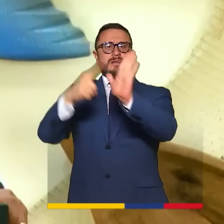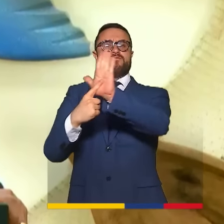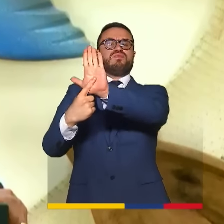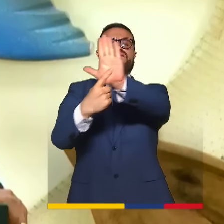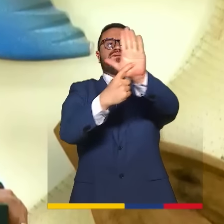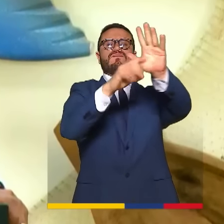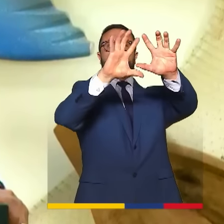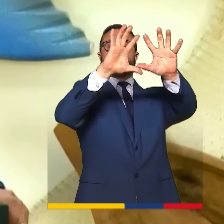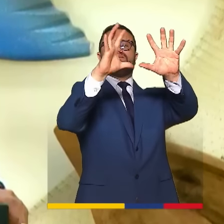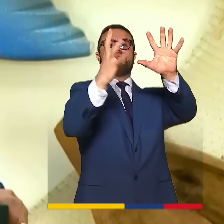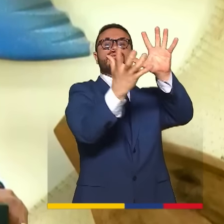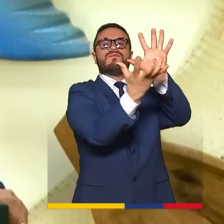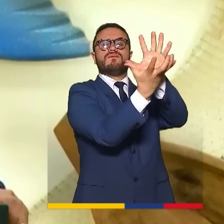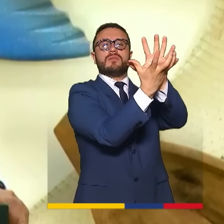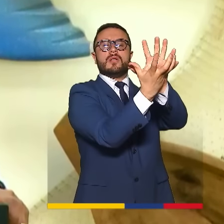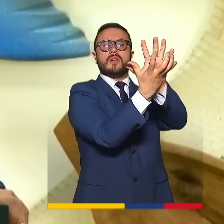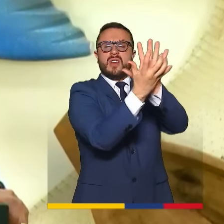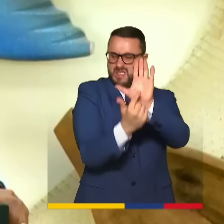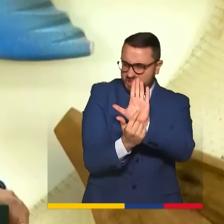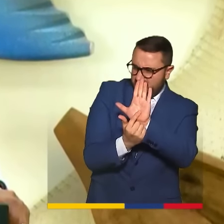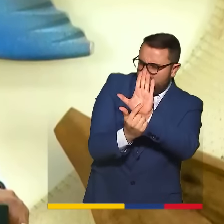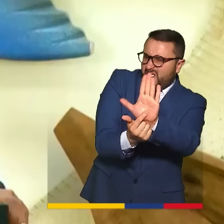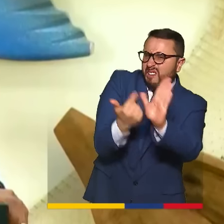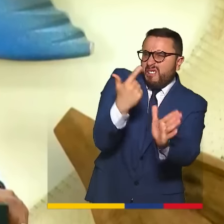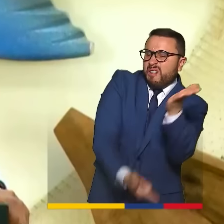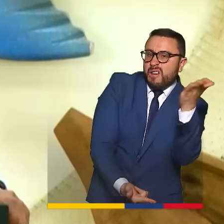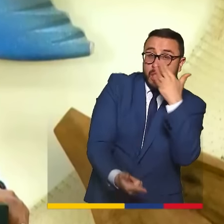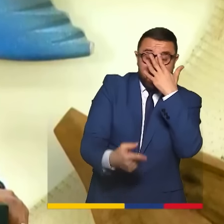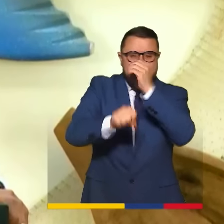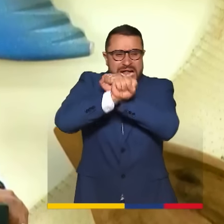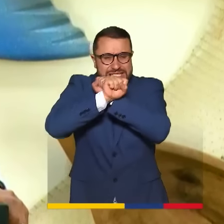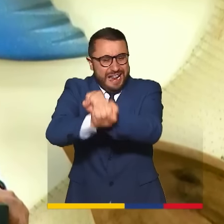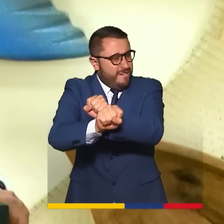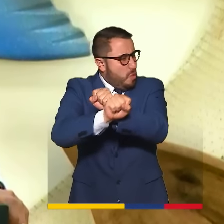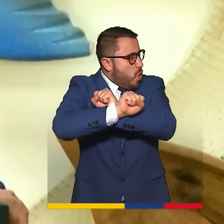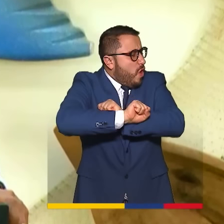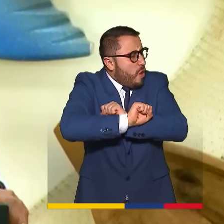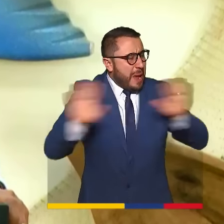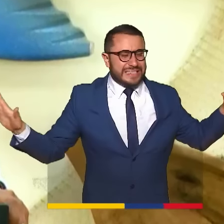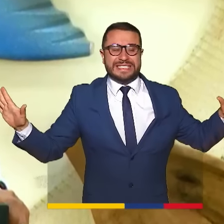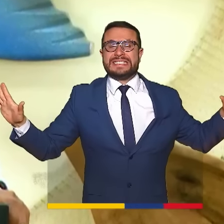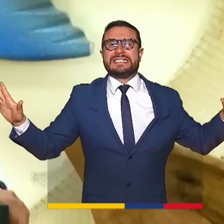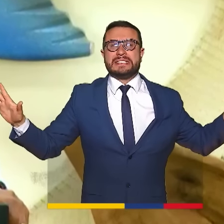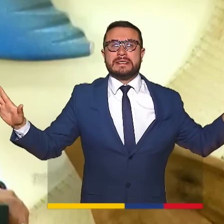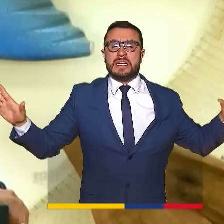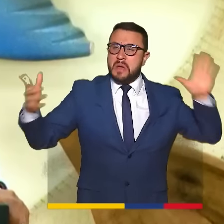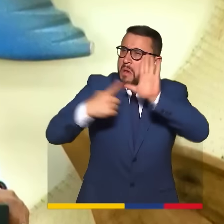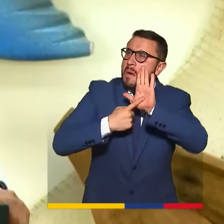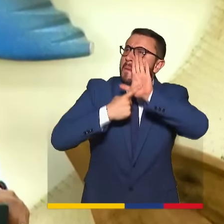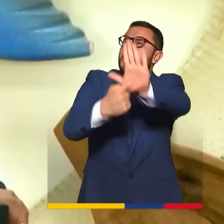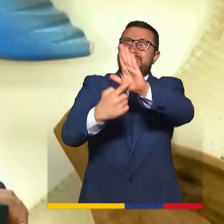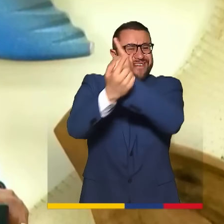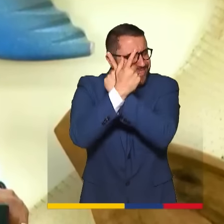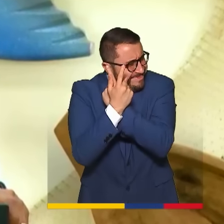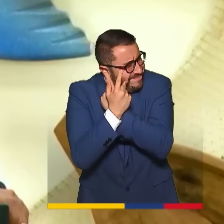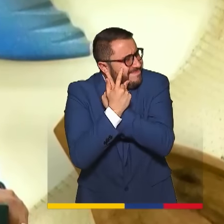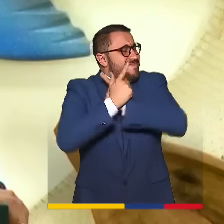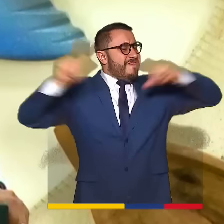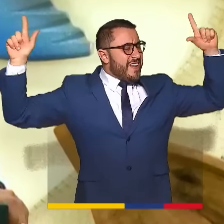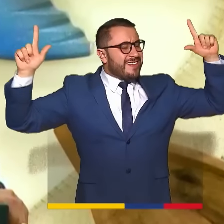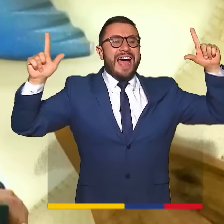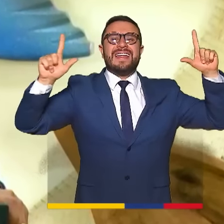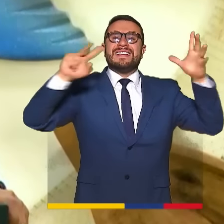tenía el que se acabara la esclavitud definitivamente, el que hubiera libertad como